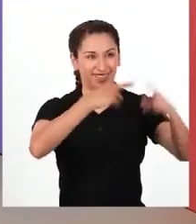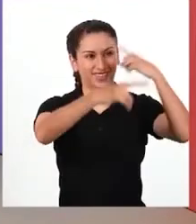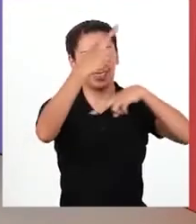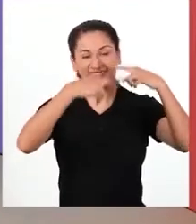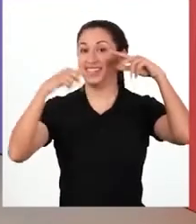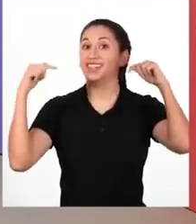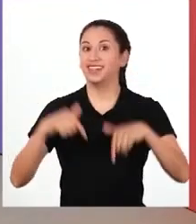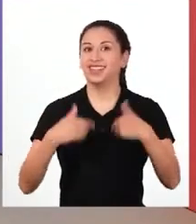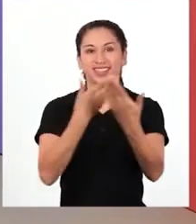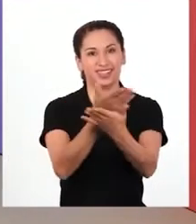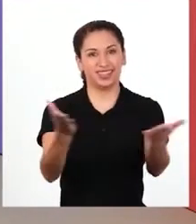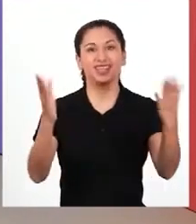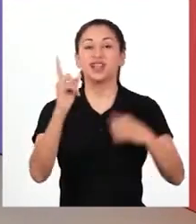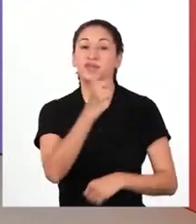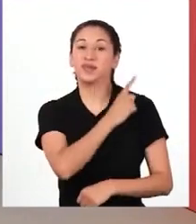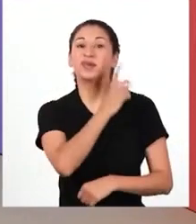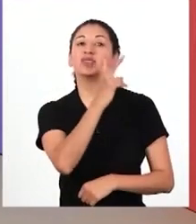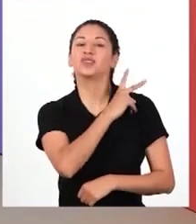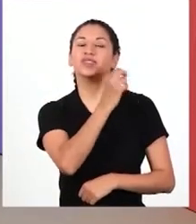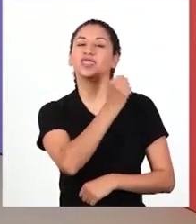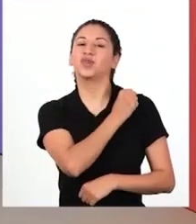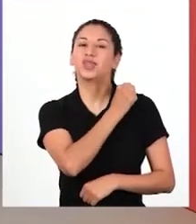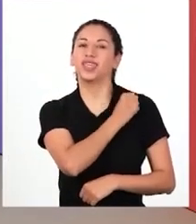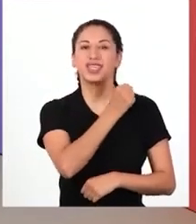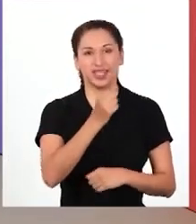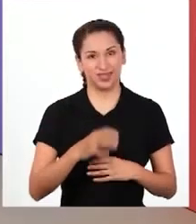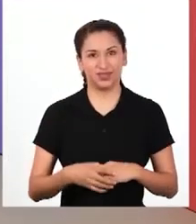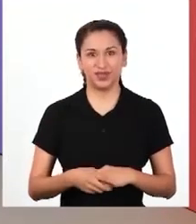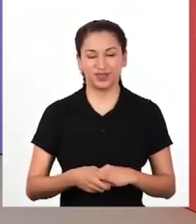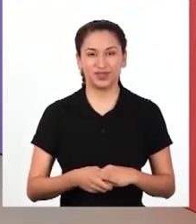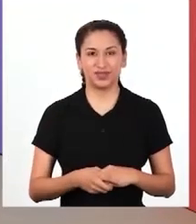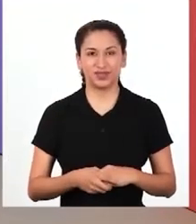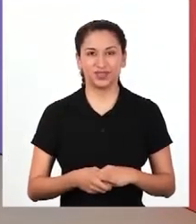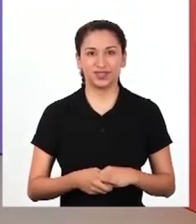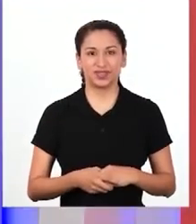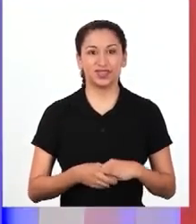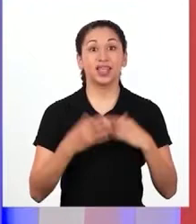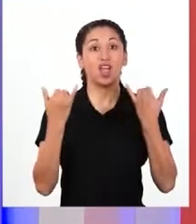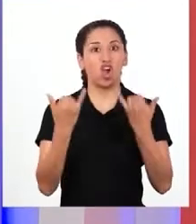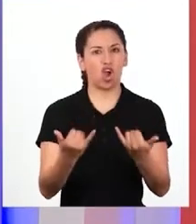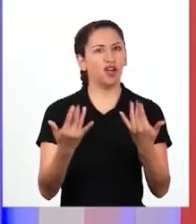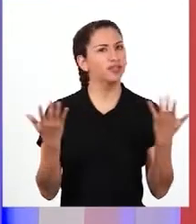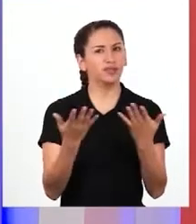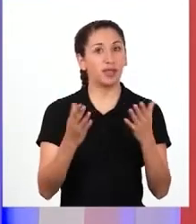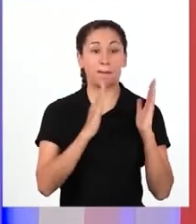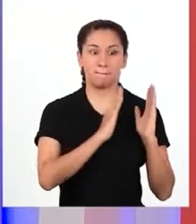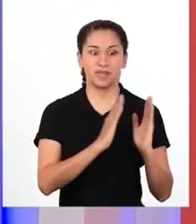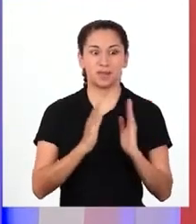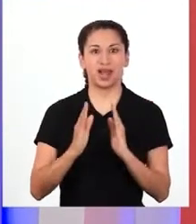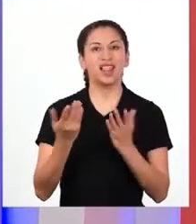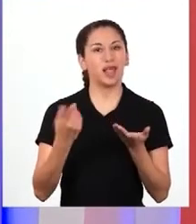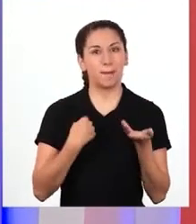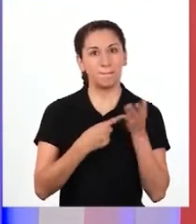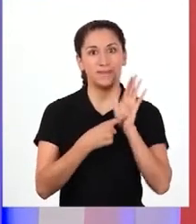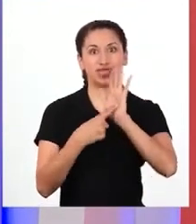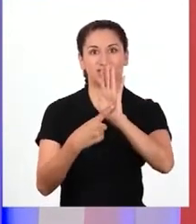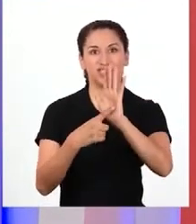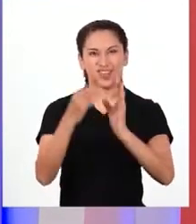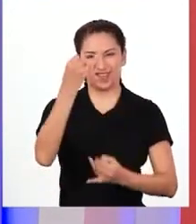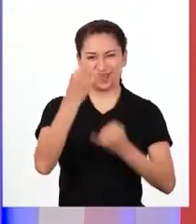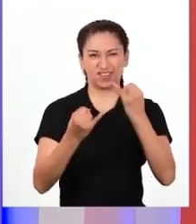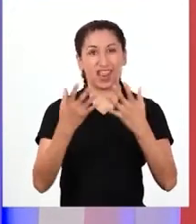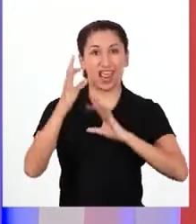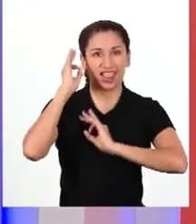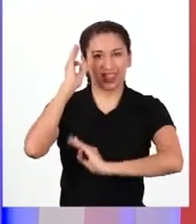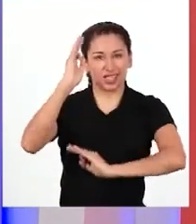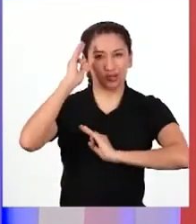Y estamos de vuelta, chicas y chicos de primero y segundo de secundaria. El día de hoy estamos preparando la presentación final